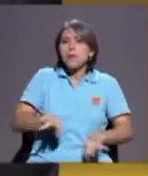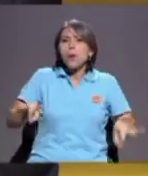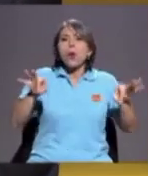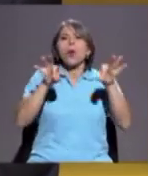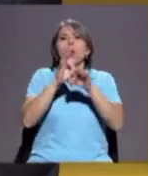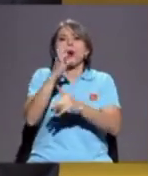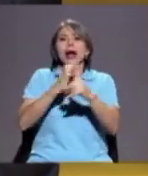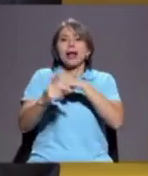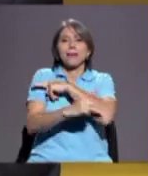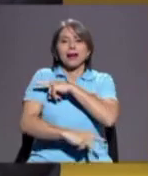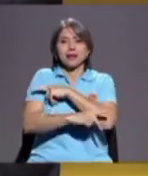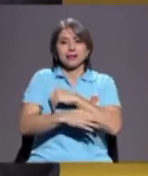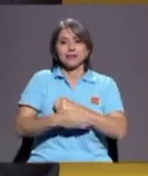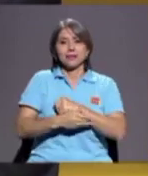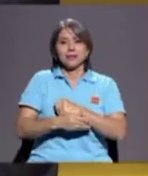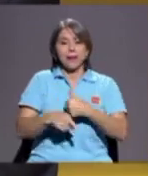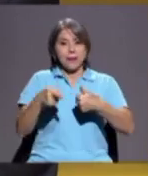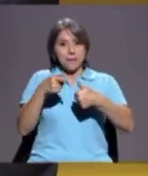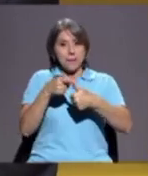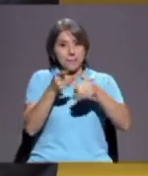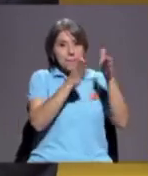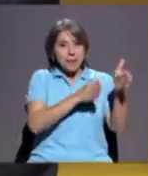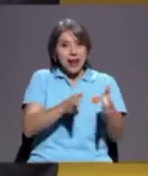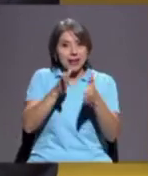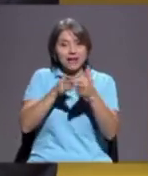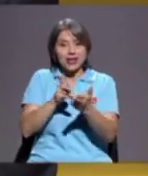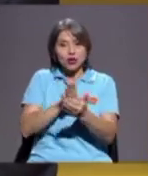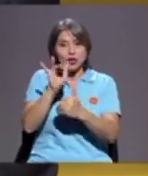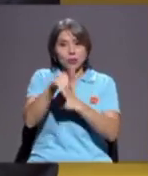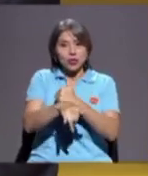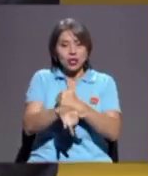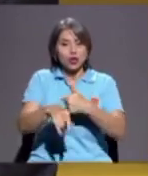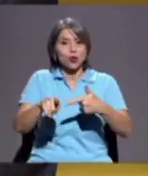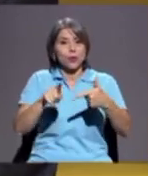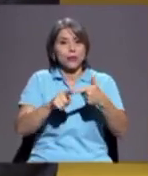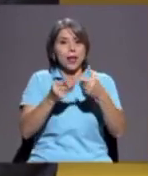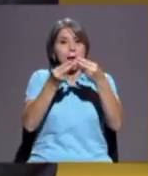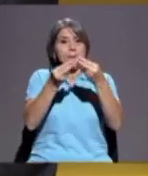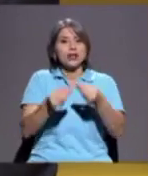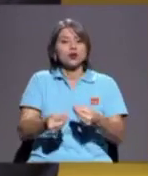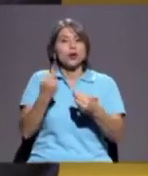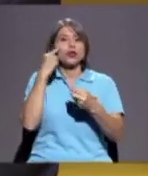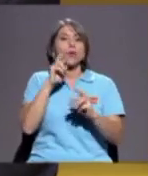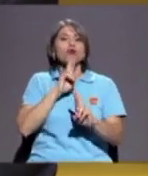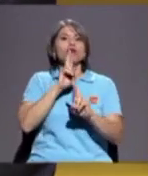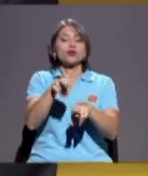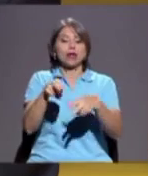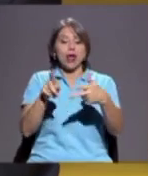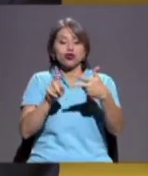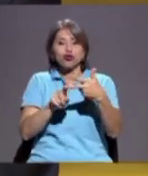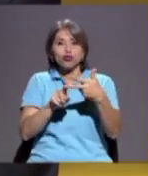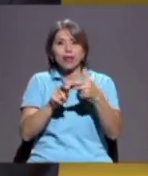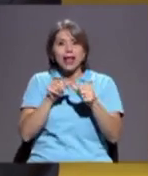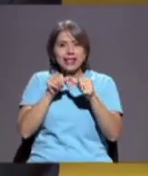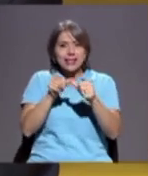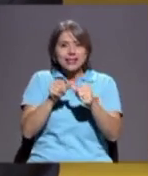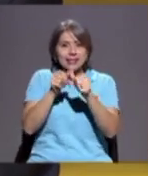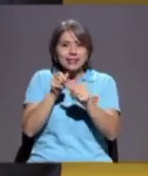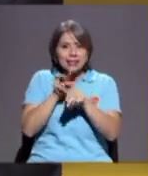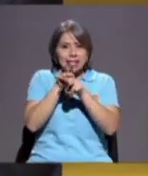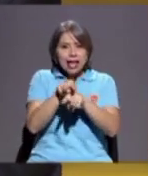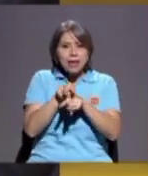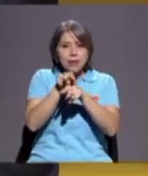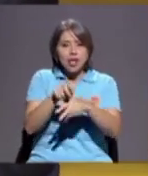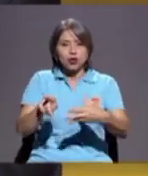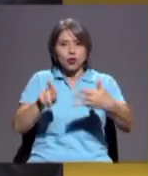proyecto, el presupuesto por resultados, ¿verdad? El seguimiento y la evaluación, ¿verdad? ¿Por